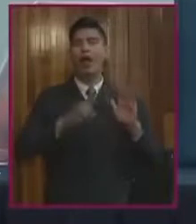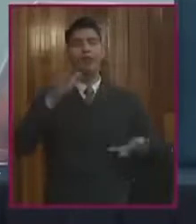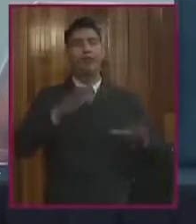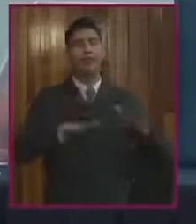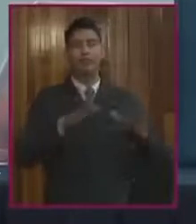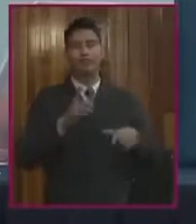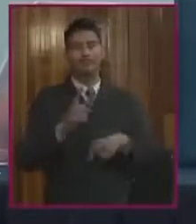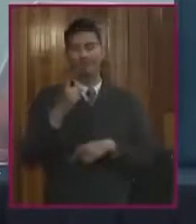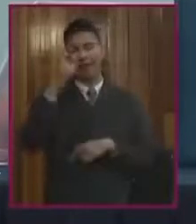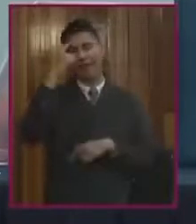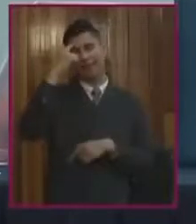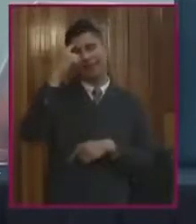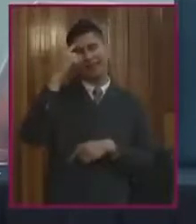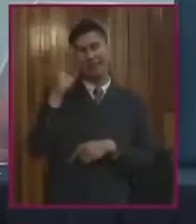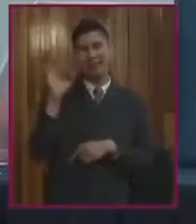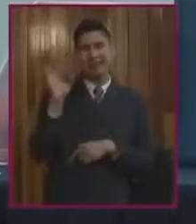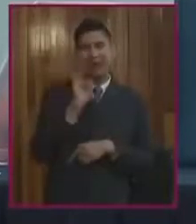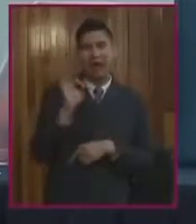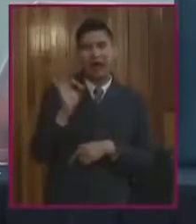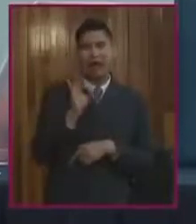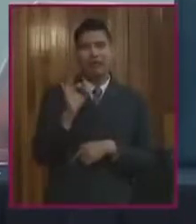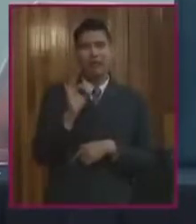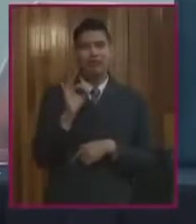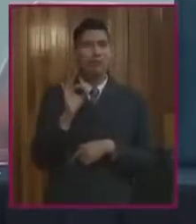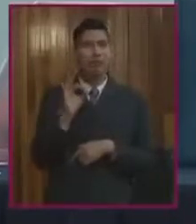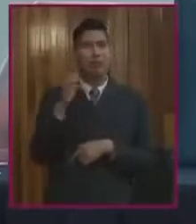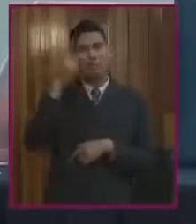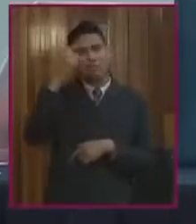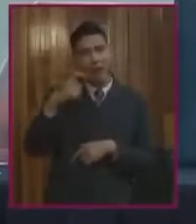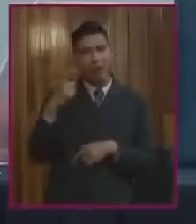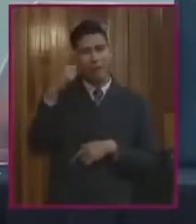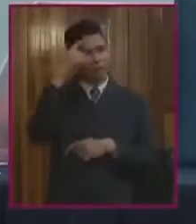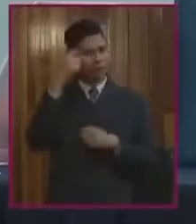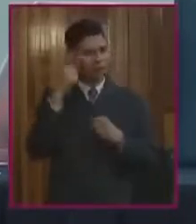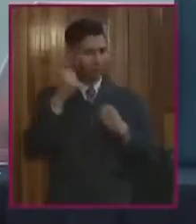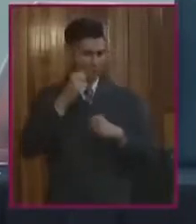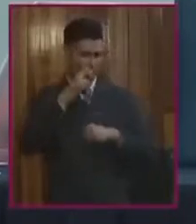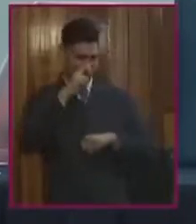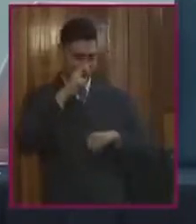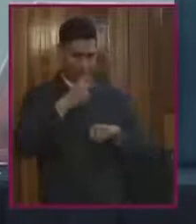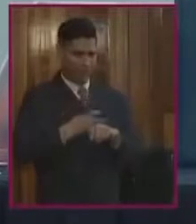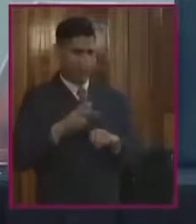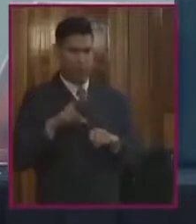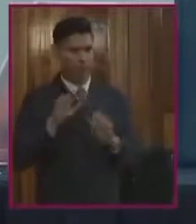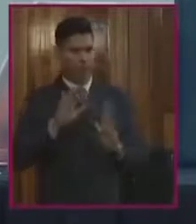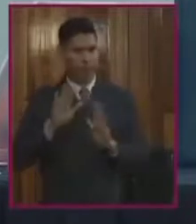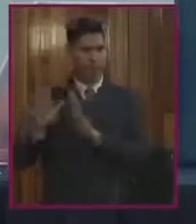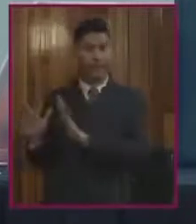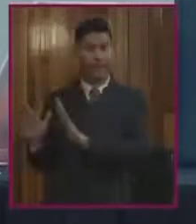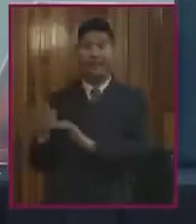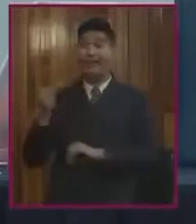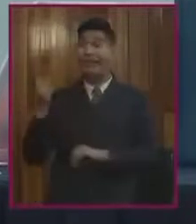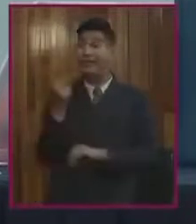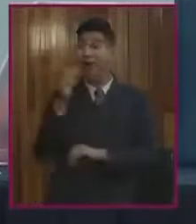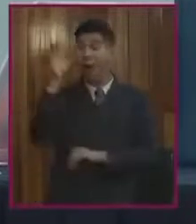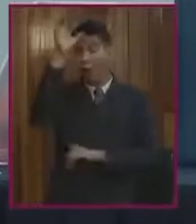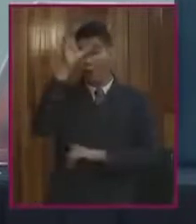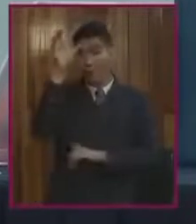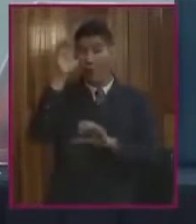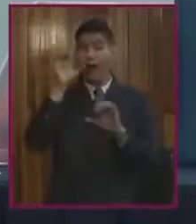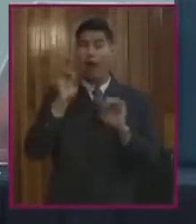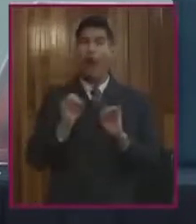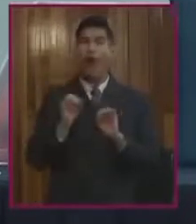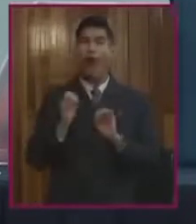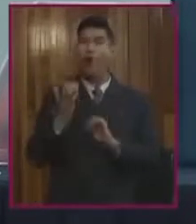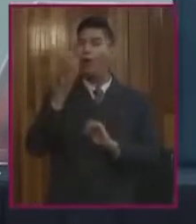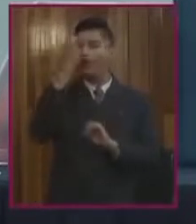prácticas textuales más complejas y de formas de pensamiento más rigurosas y se prioricen posturas o principios valóricos generales que pueden